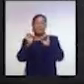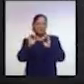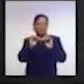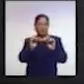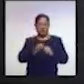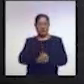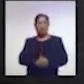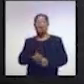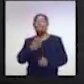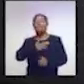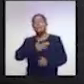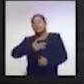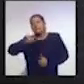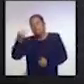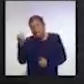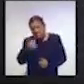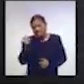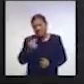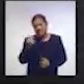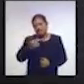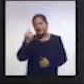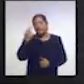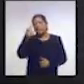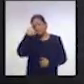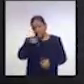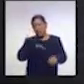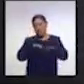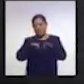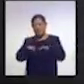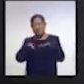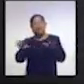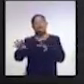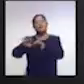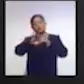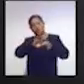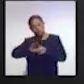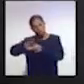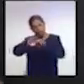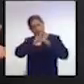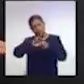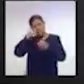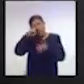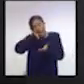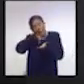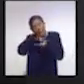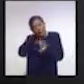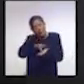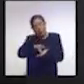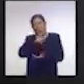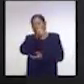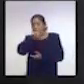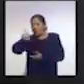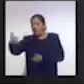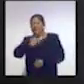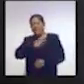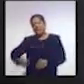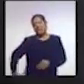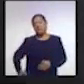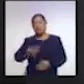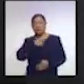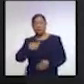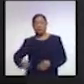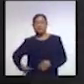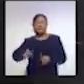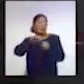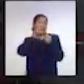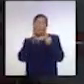precisamente de obra pública y de recursos nos une para que apoyemos pues a los presidentes municipales de todo el país, ¿no? Así